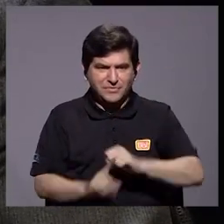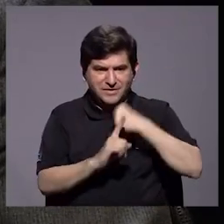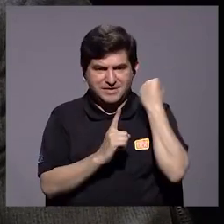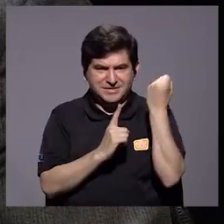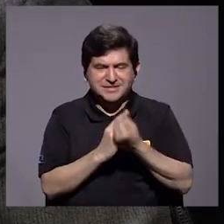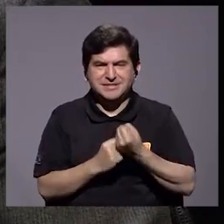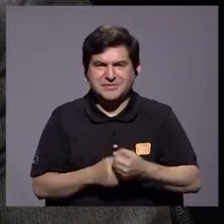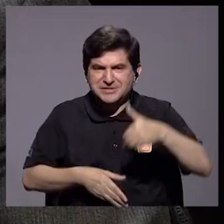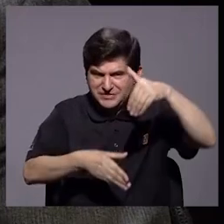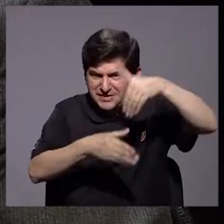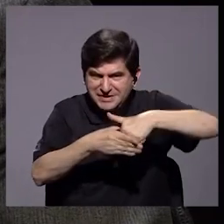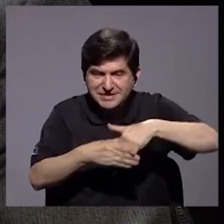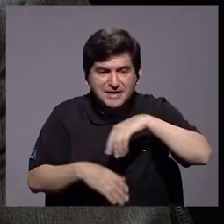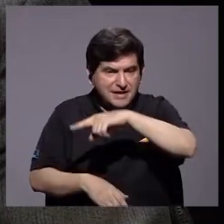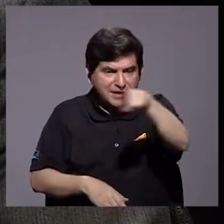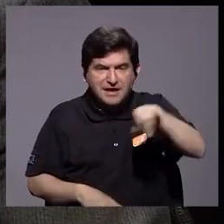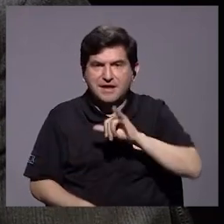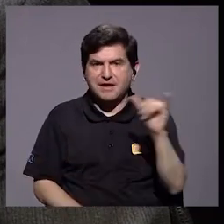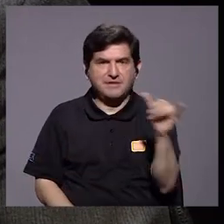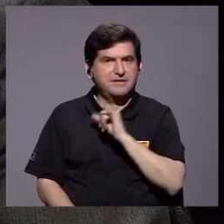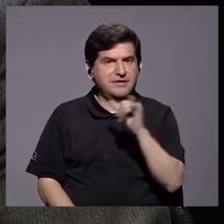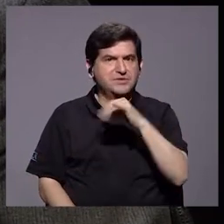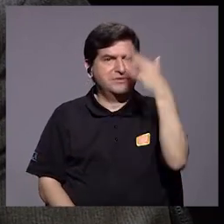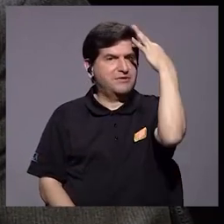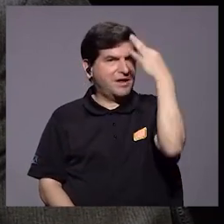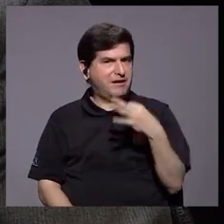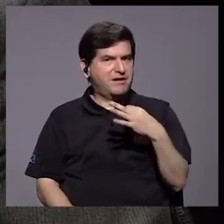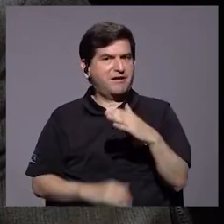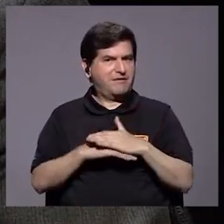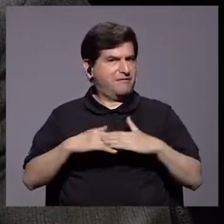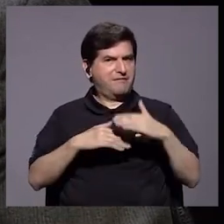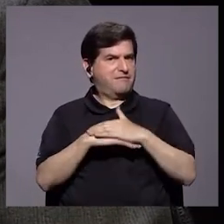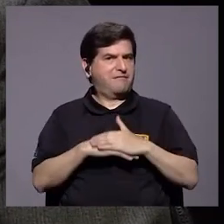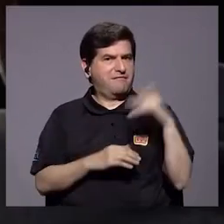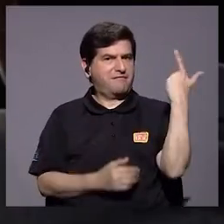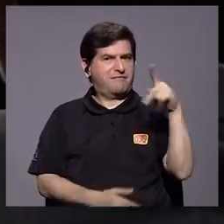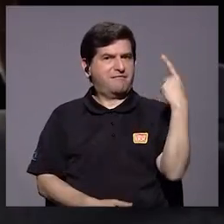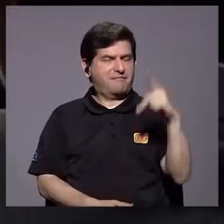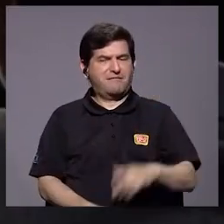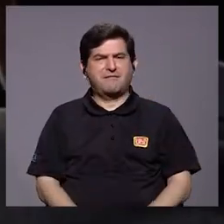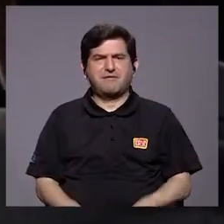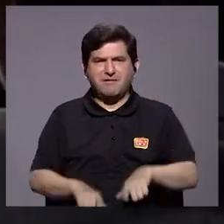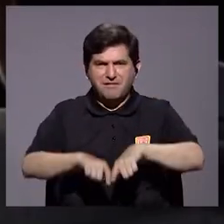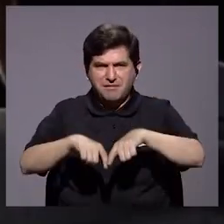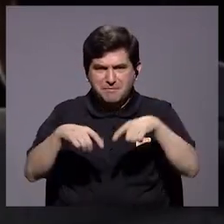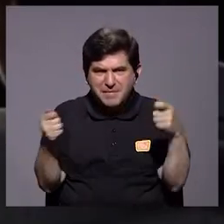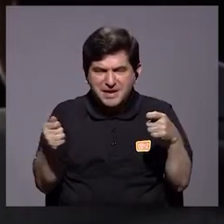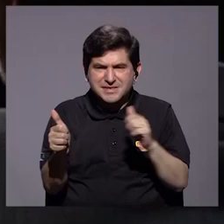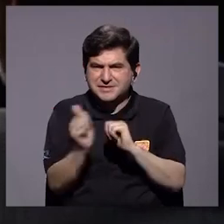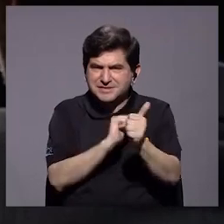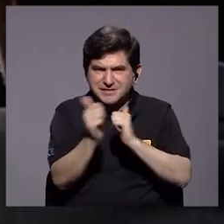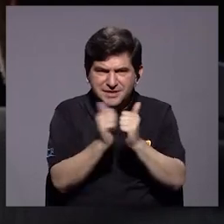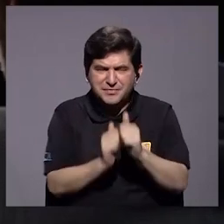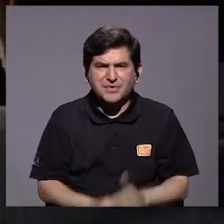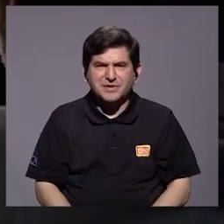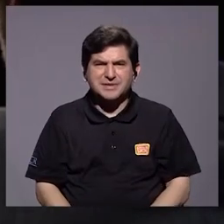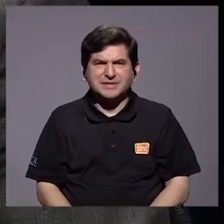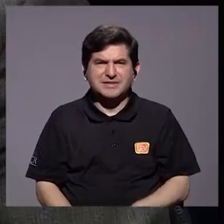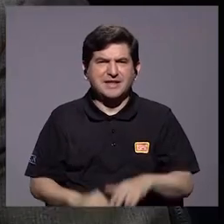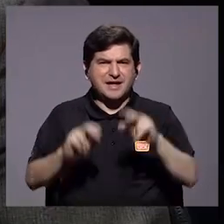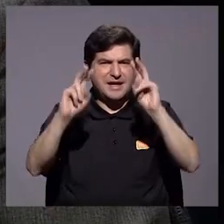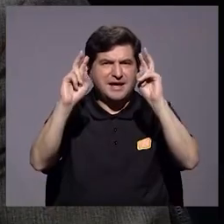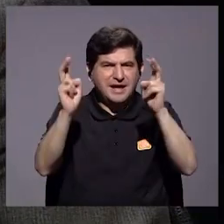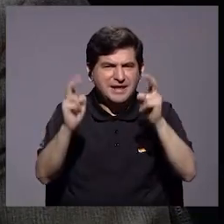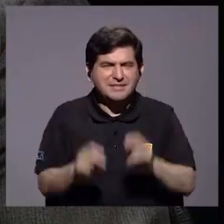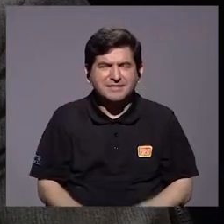que para ellos también debe ser incómoda y peligrosa a la prensa deportiva le da miedo meterse en estos temas a la